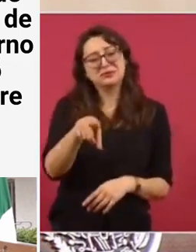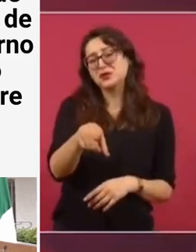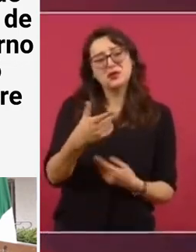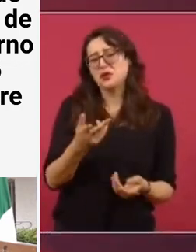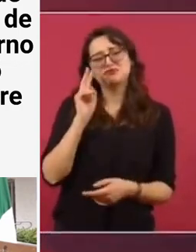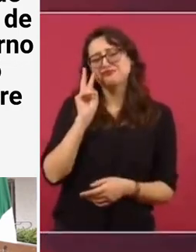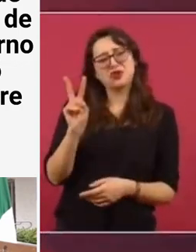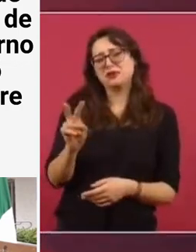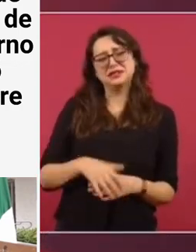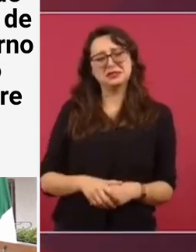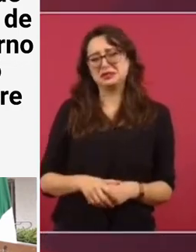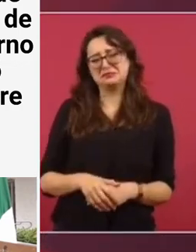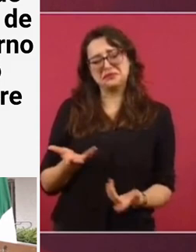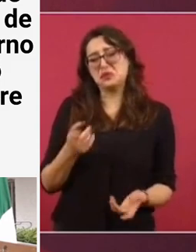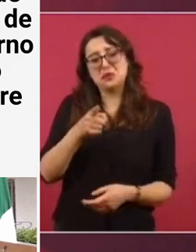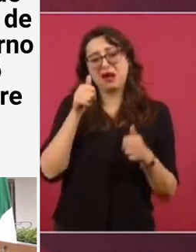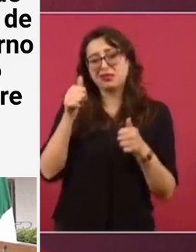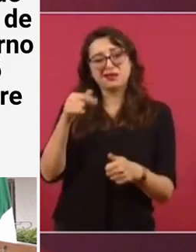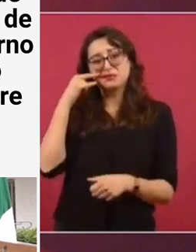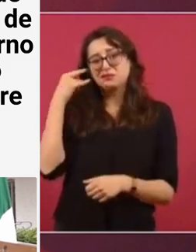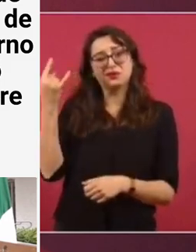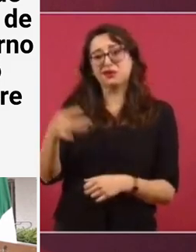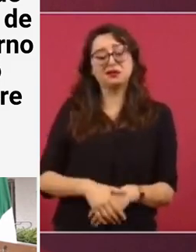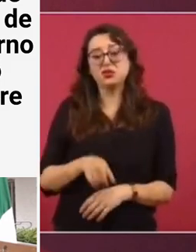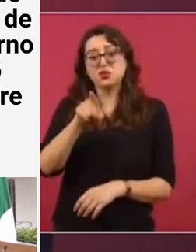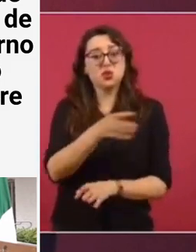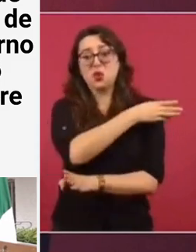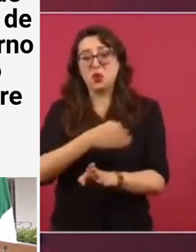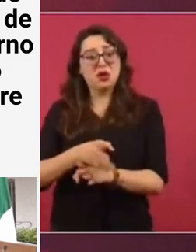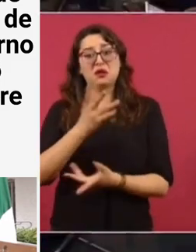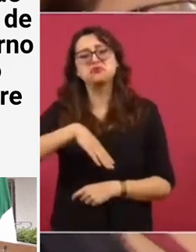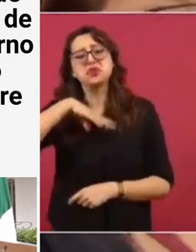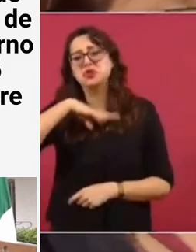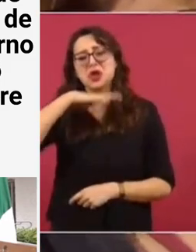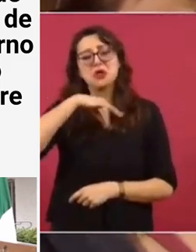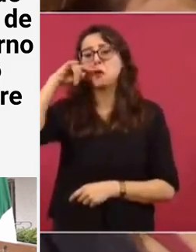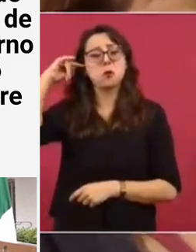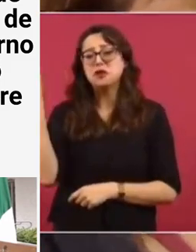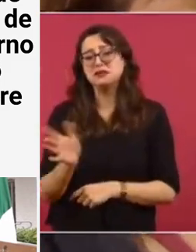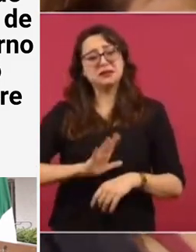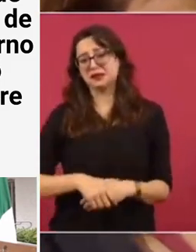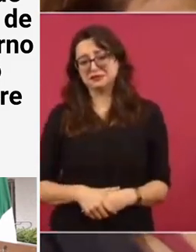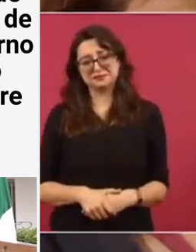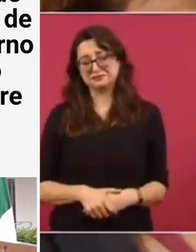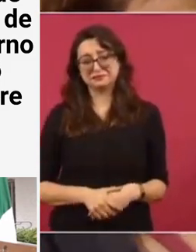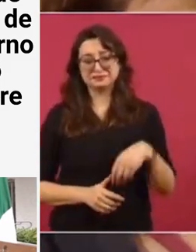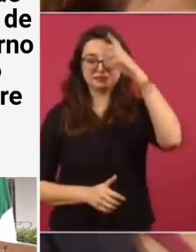Usted nunca vio cómo saquearon al país durante el gobierno de Salinas.